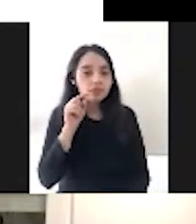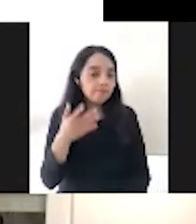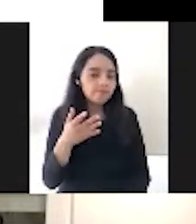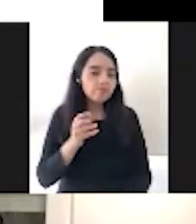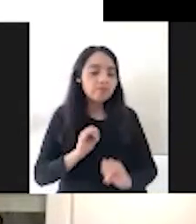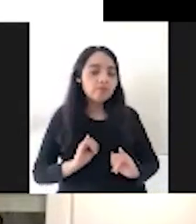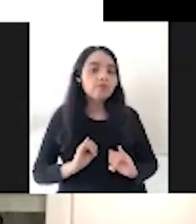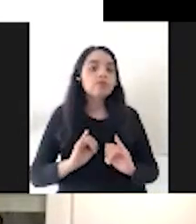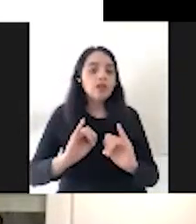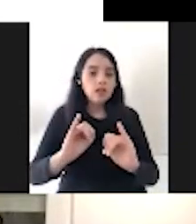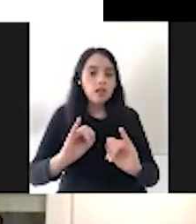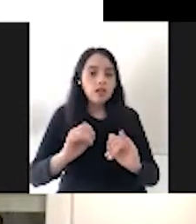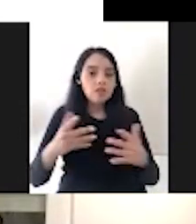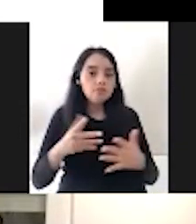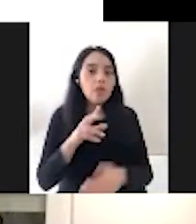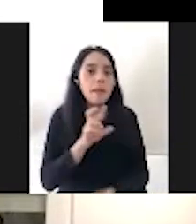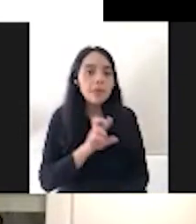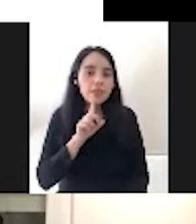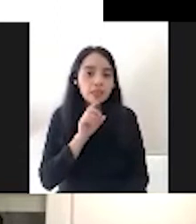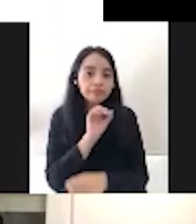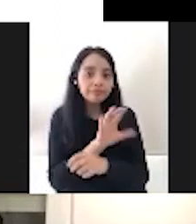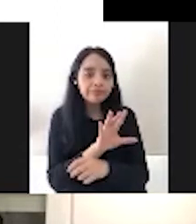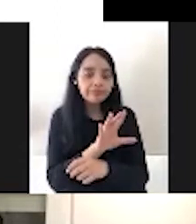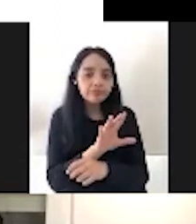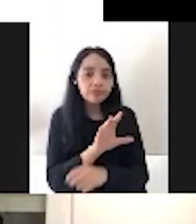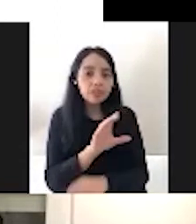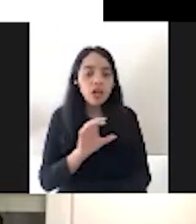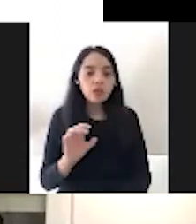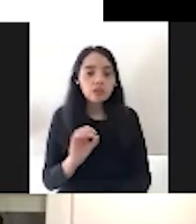presenta es a través de un PowerPoint, o a través de